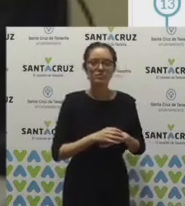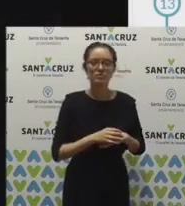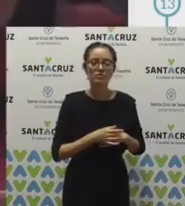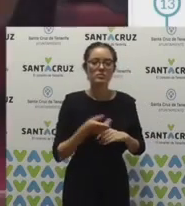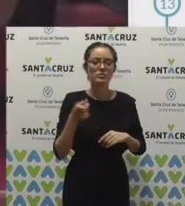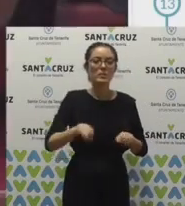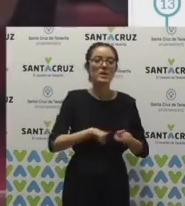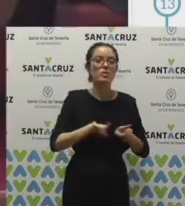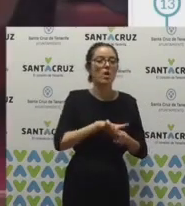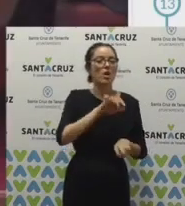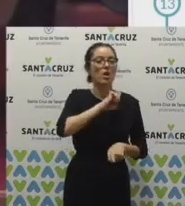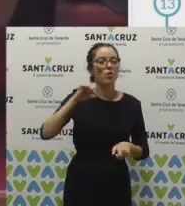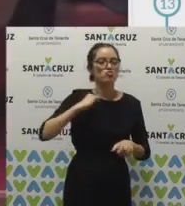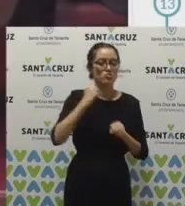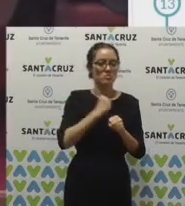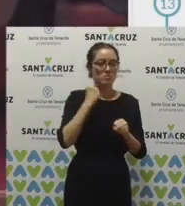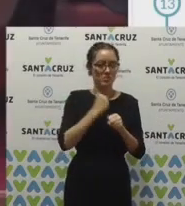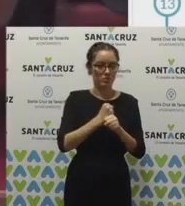autoempleo